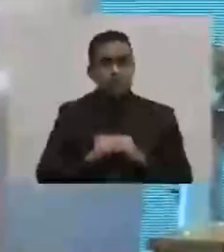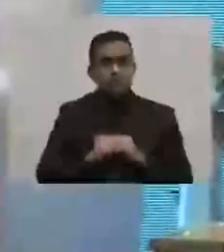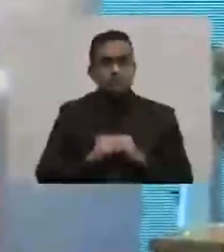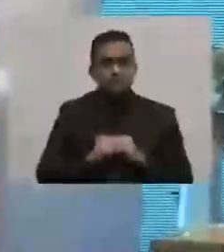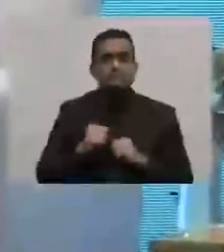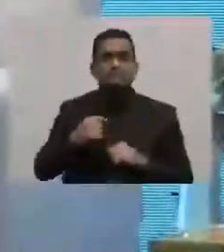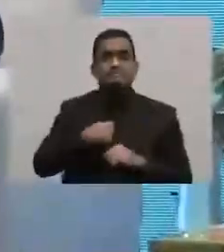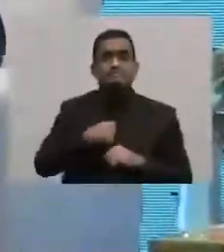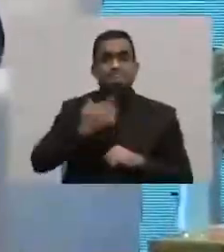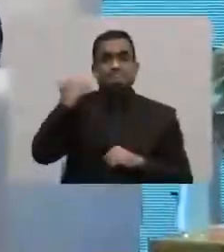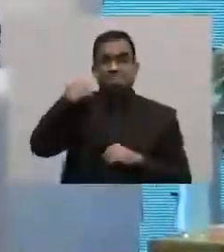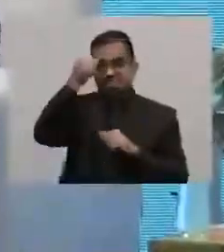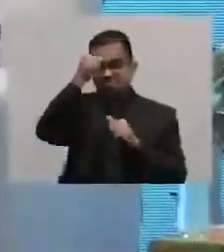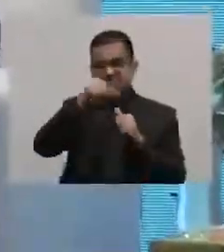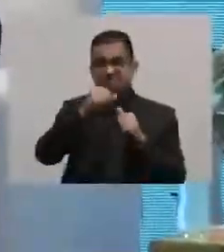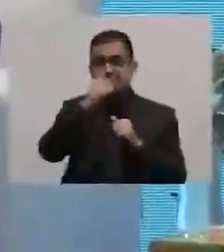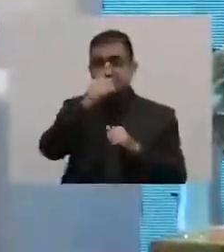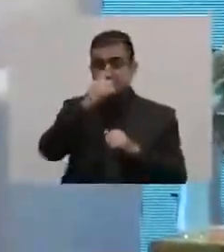tocó